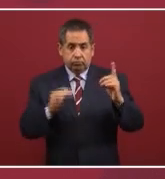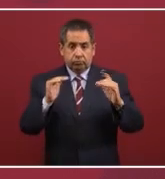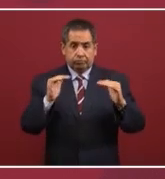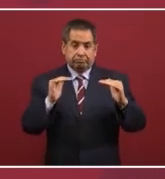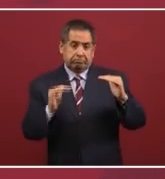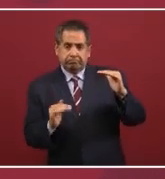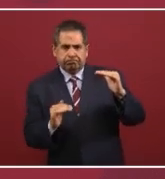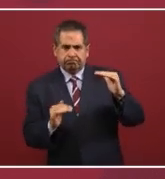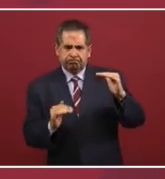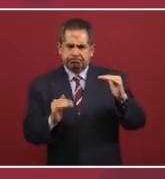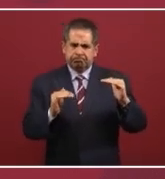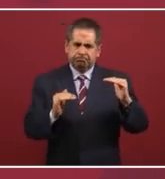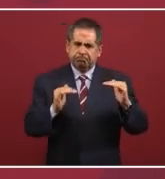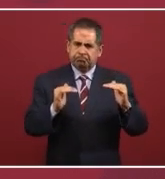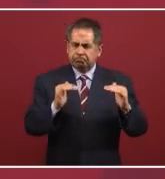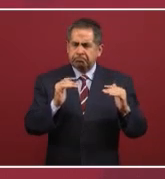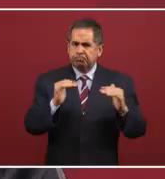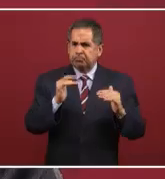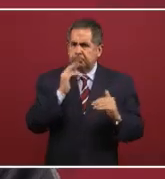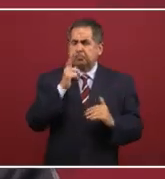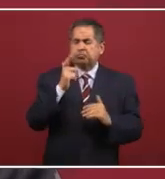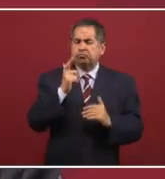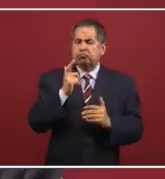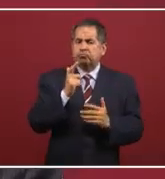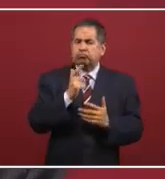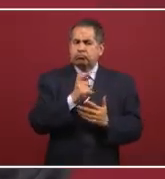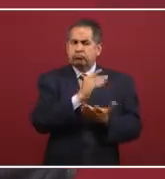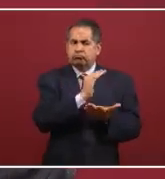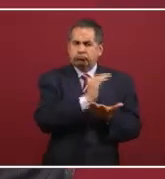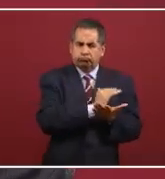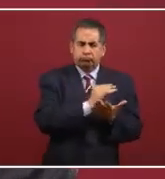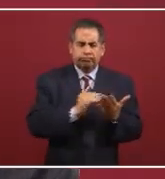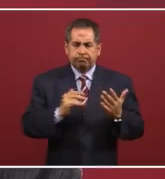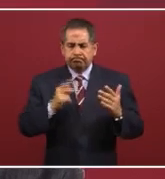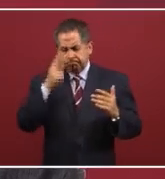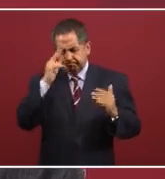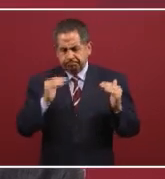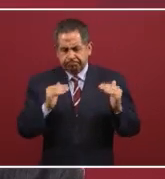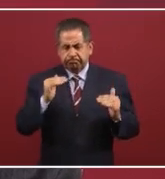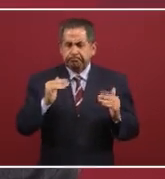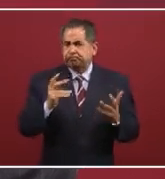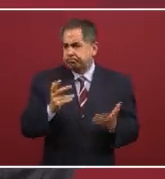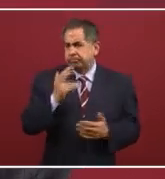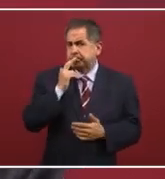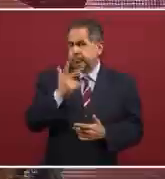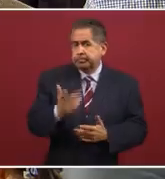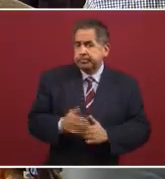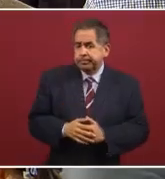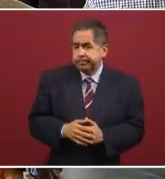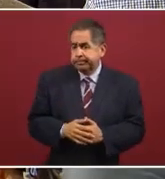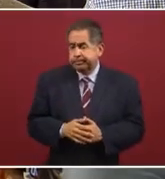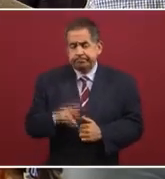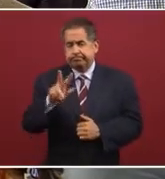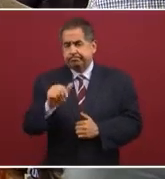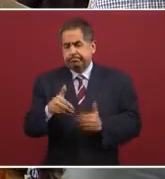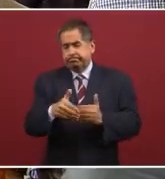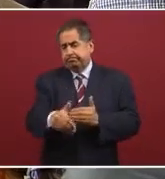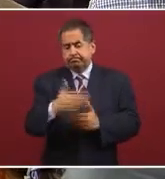Entonces, vamos bien en general. Y con